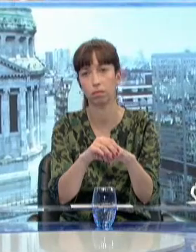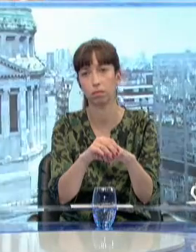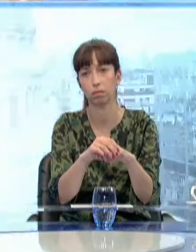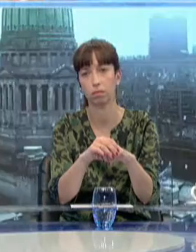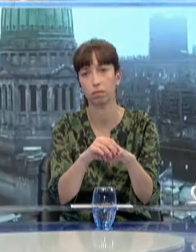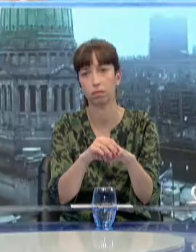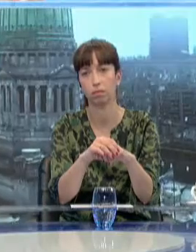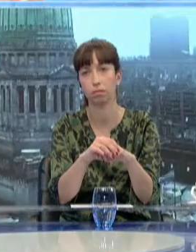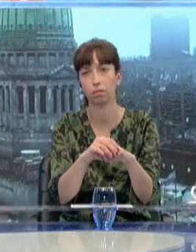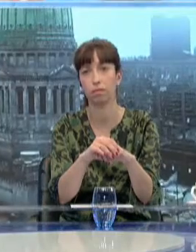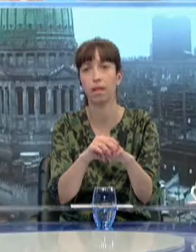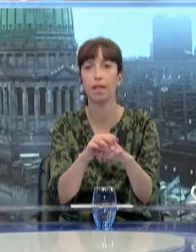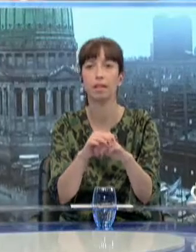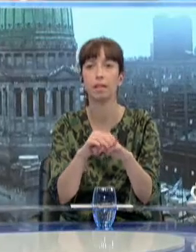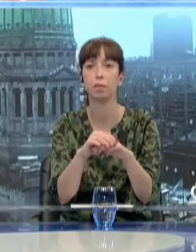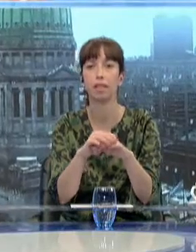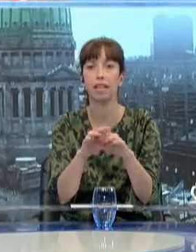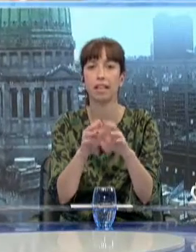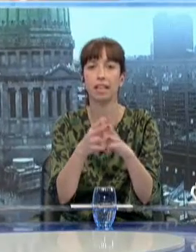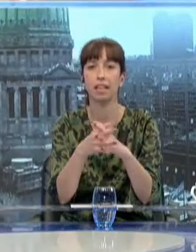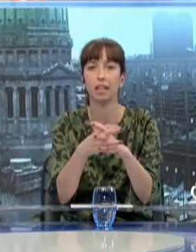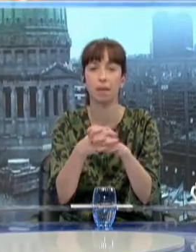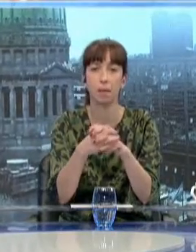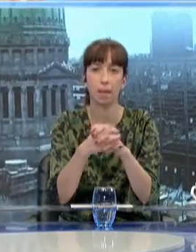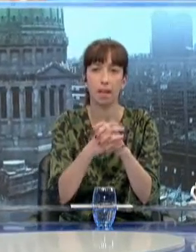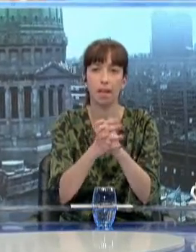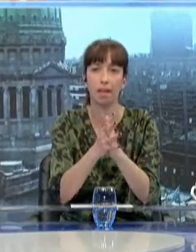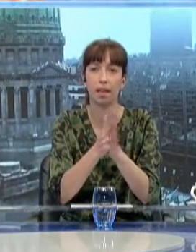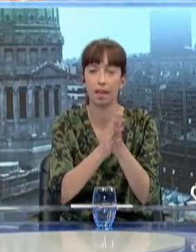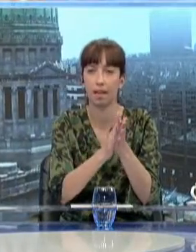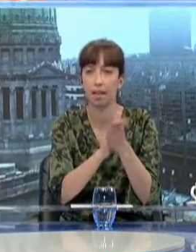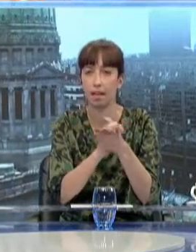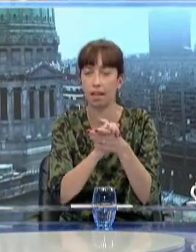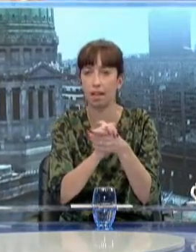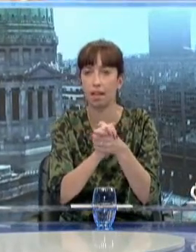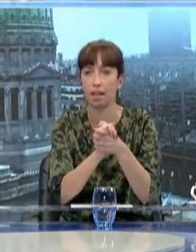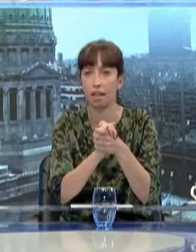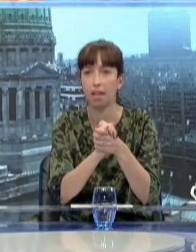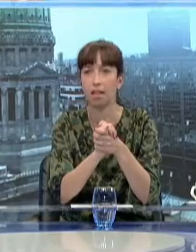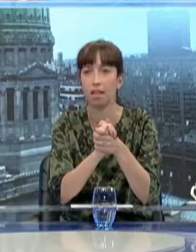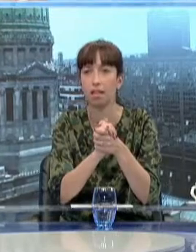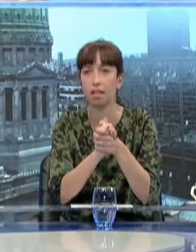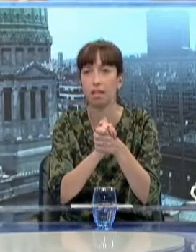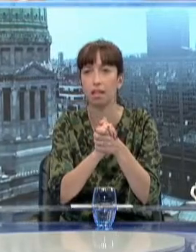ilegales no declaradas. Sí. Diputada, ¿qué tal? Entonces, hay visiones